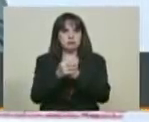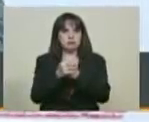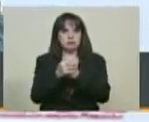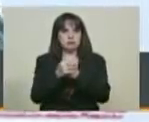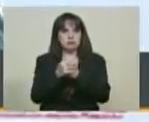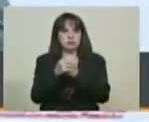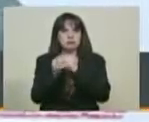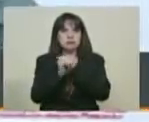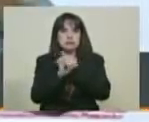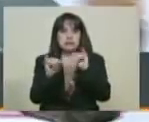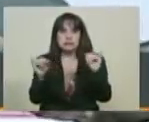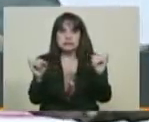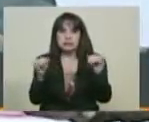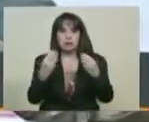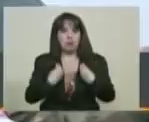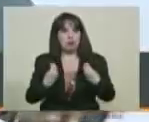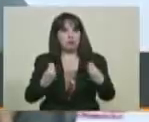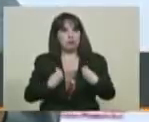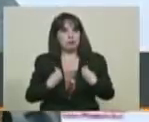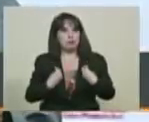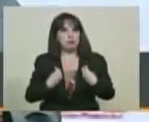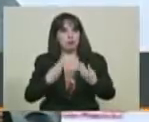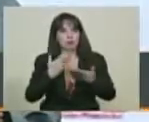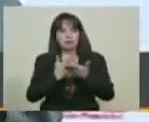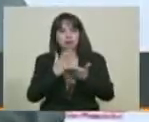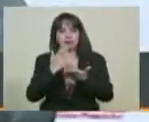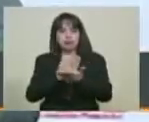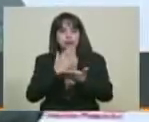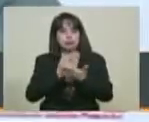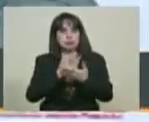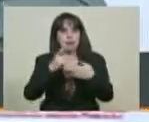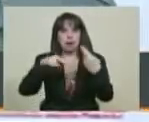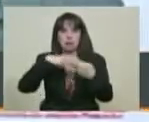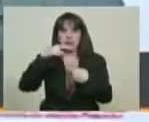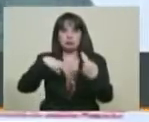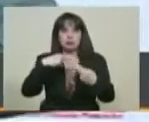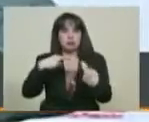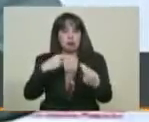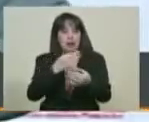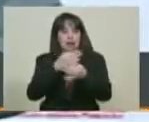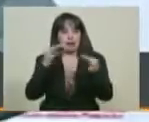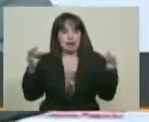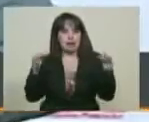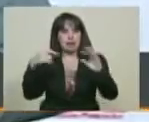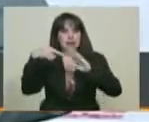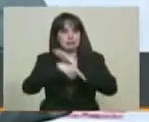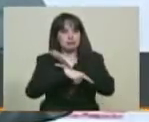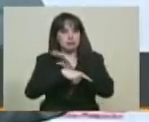ya que hemos vivido una revolución cuantitativa, la revolución de la calidad de